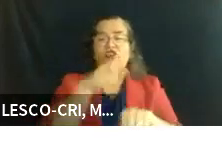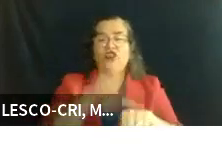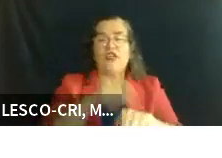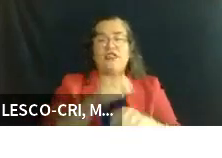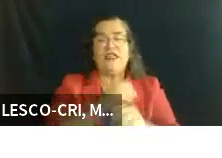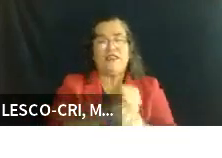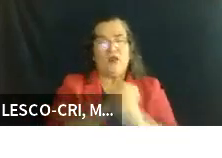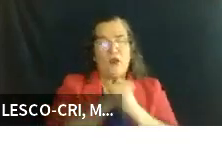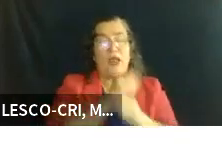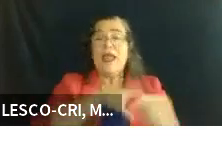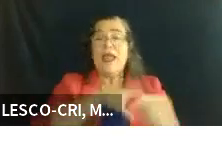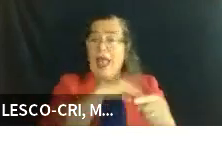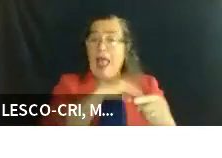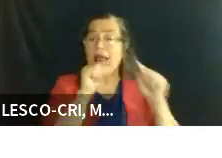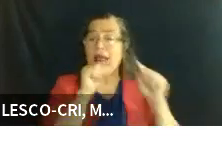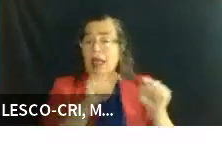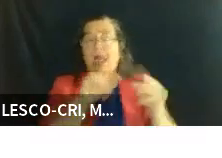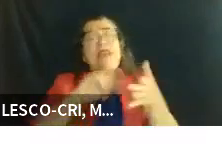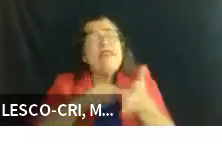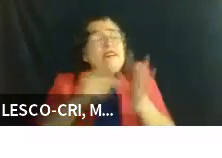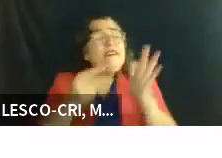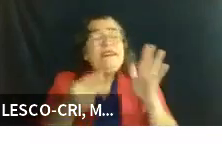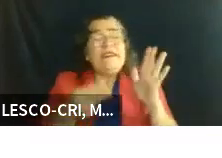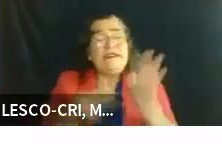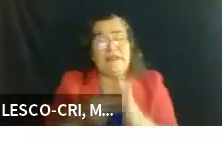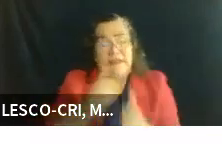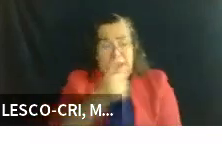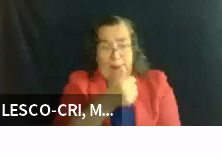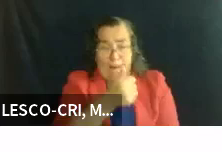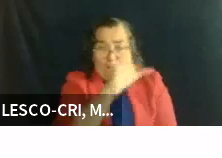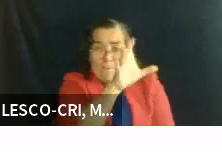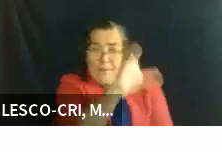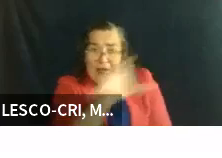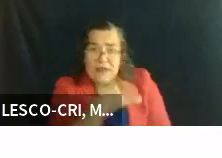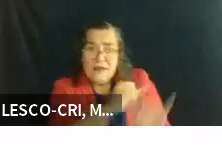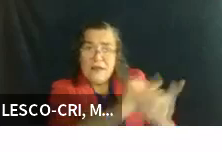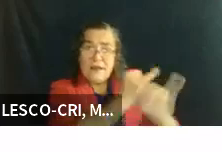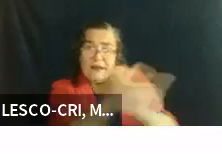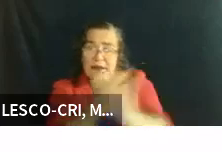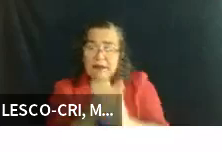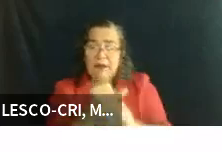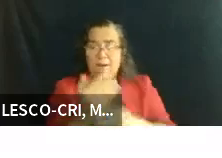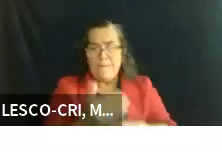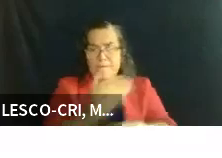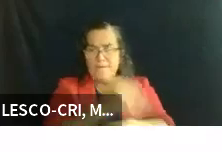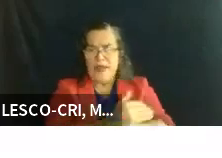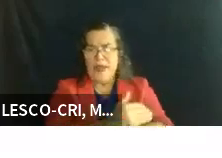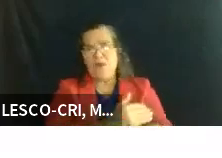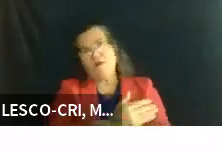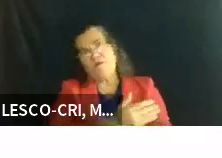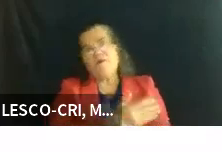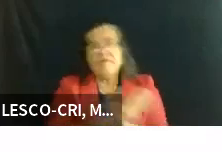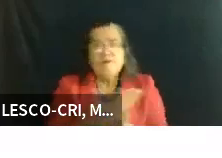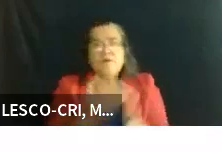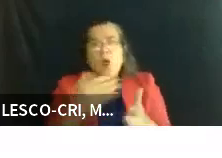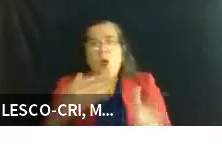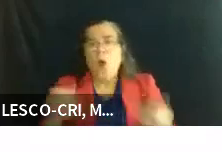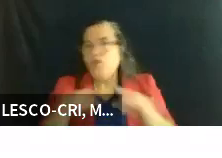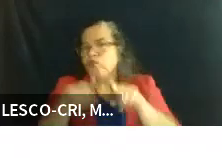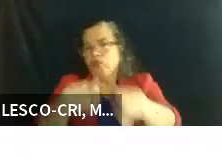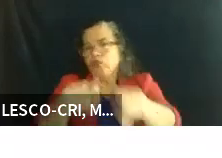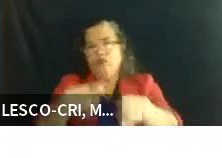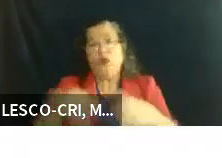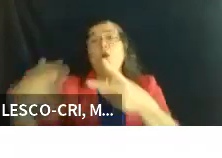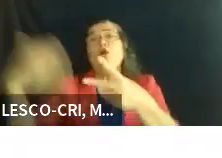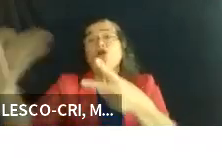y ello conlleva a que las propias instituciones en forma previa o simultánea o